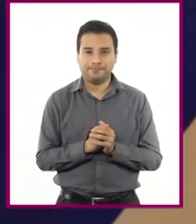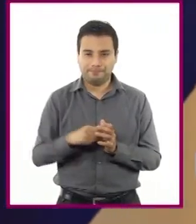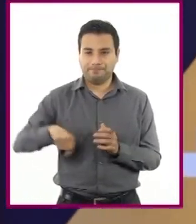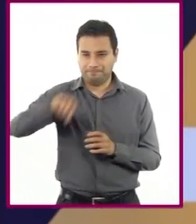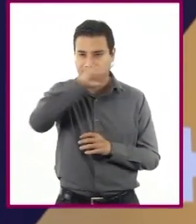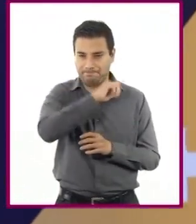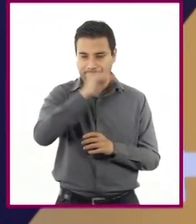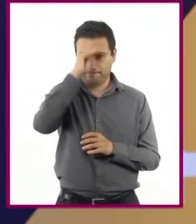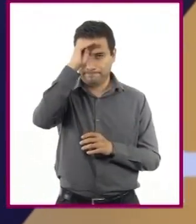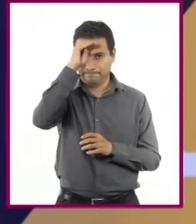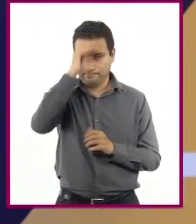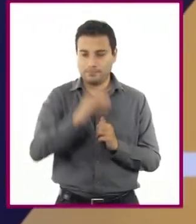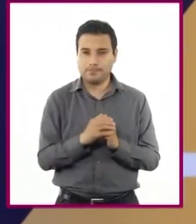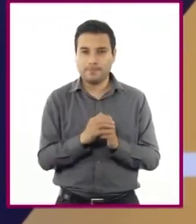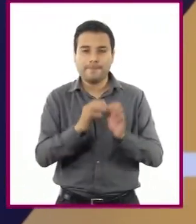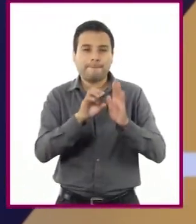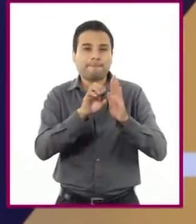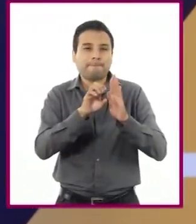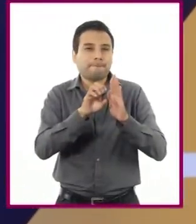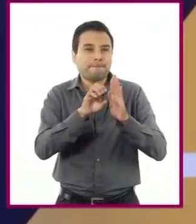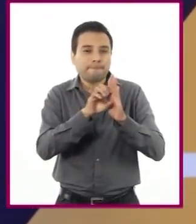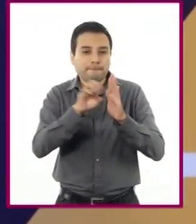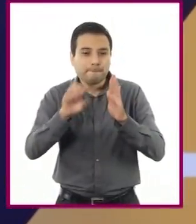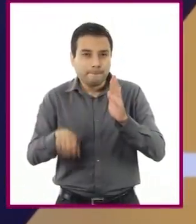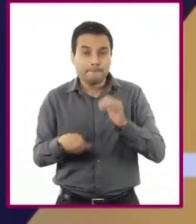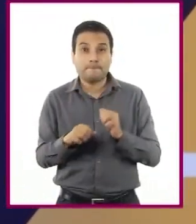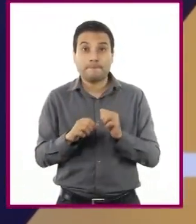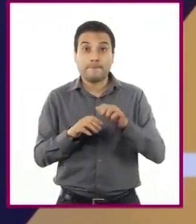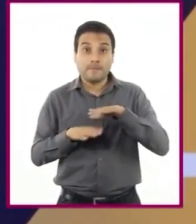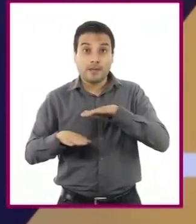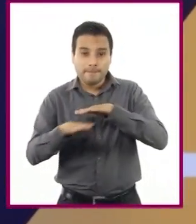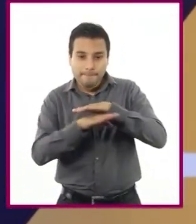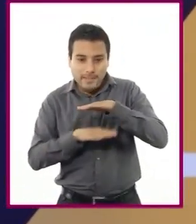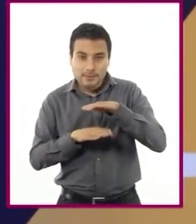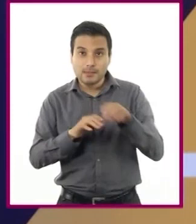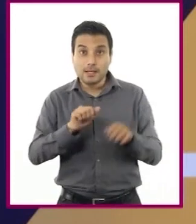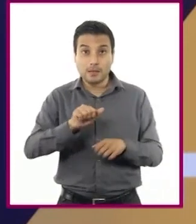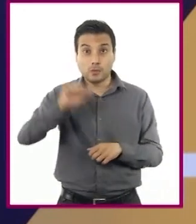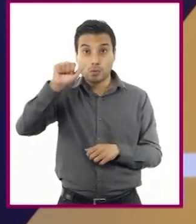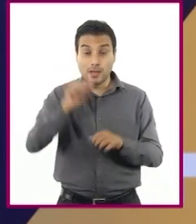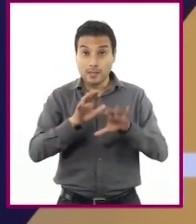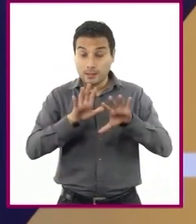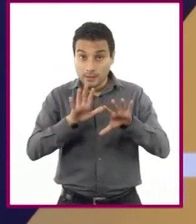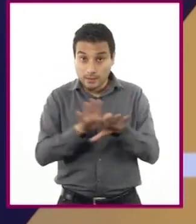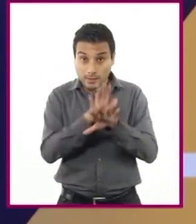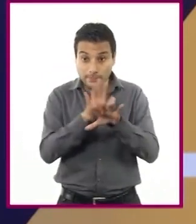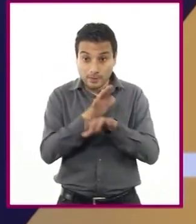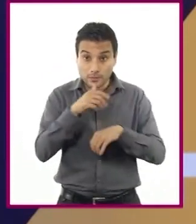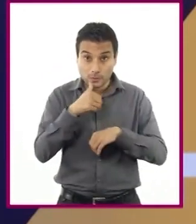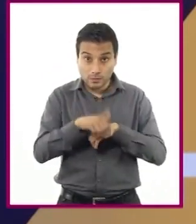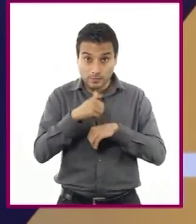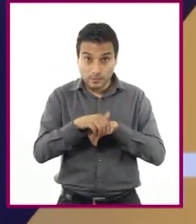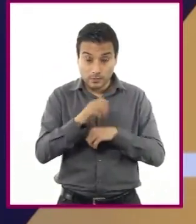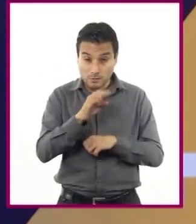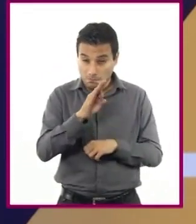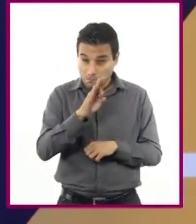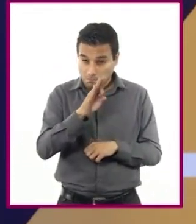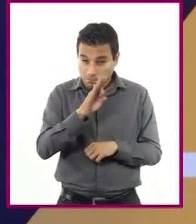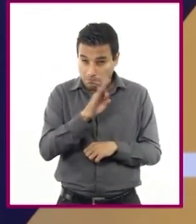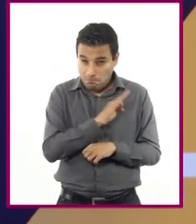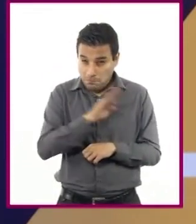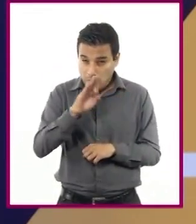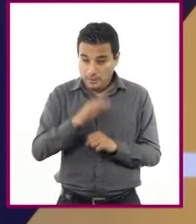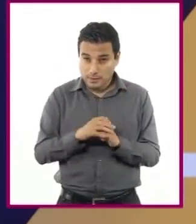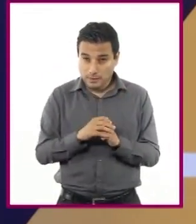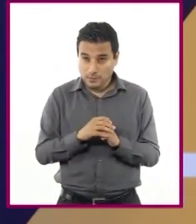Reflexionen. Si se varían las medidas de la base y de la altura eventualmente, se podrá encontrar otro recipiente con